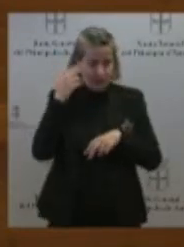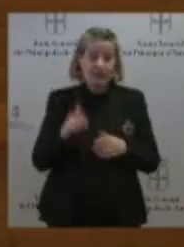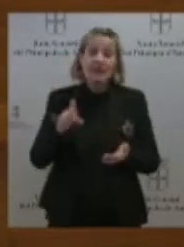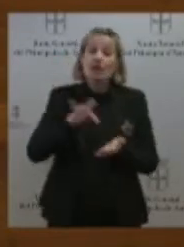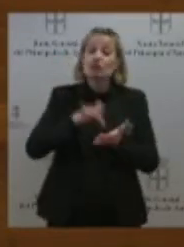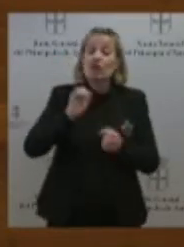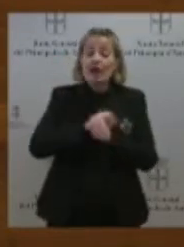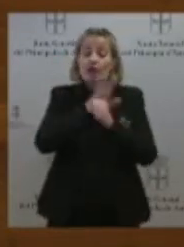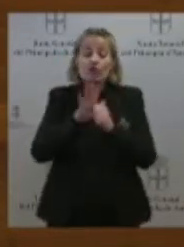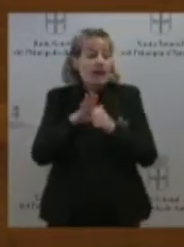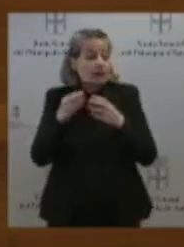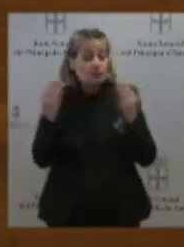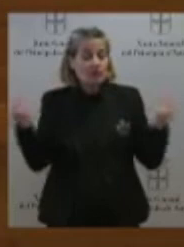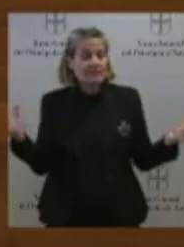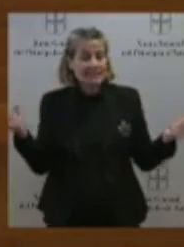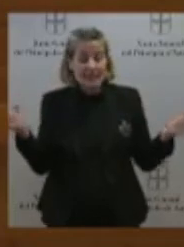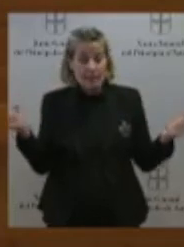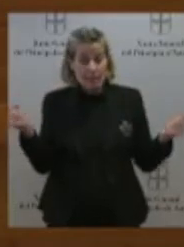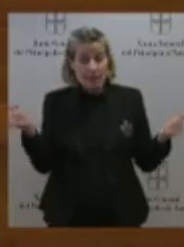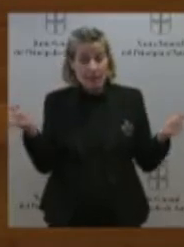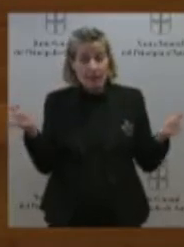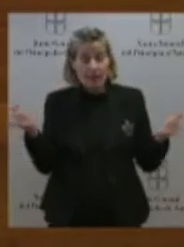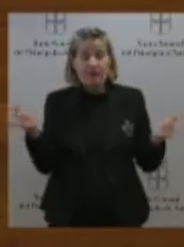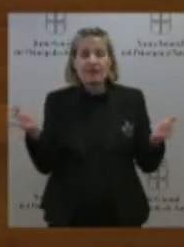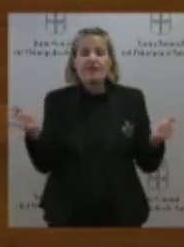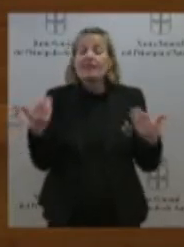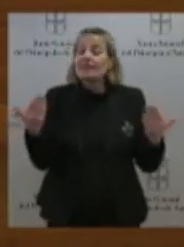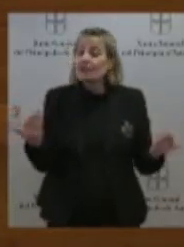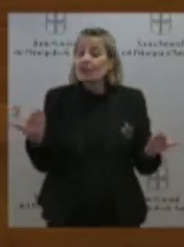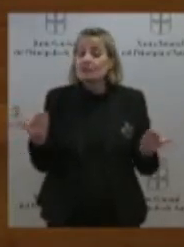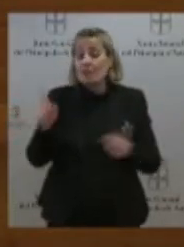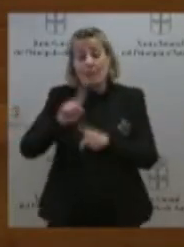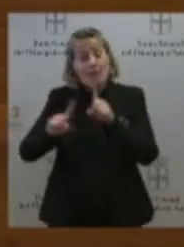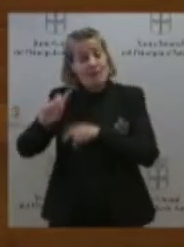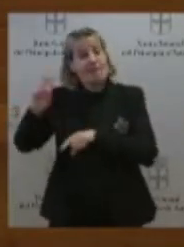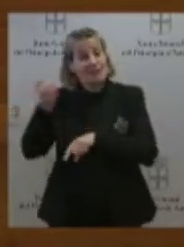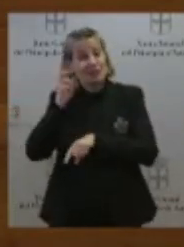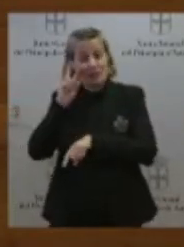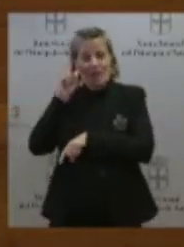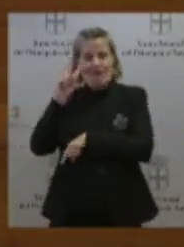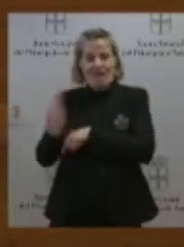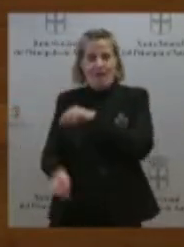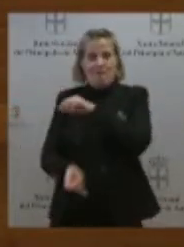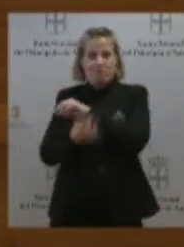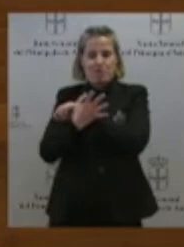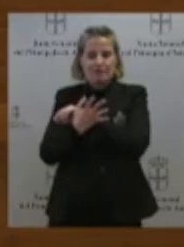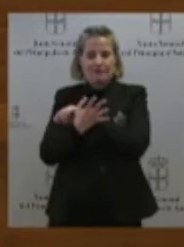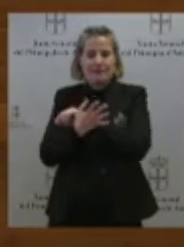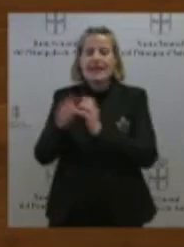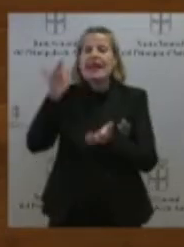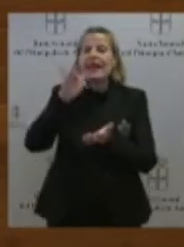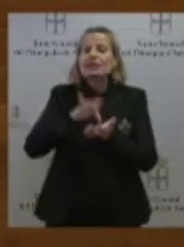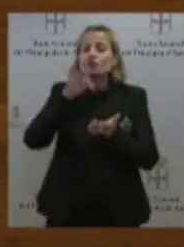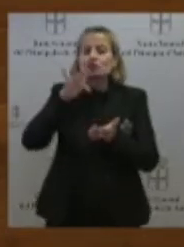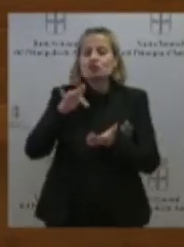de la filosofía, seguirá entre nosotros. Identificar a temprana edad esa paradoja es el mejor modo de contemplarla sin apriorismos